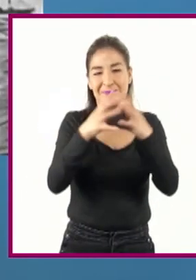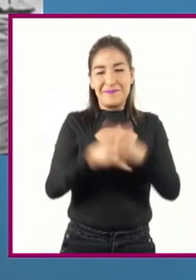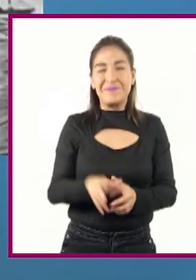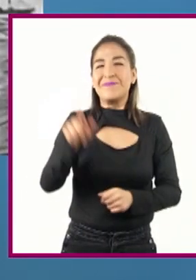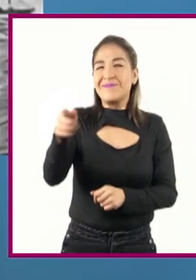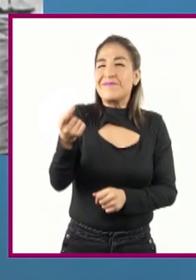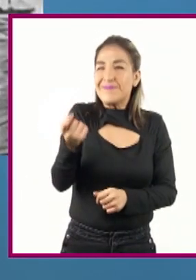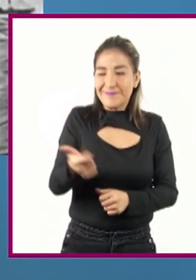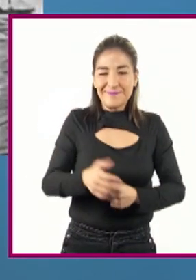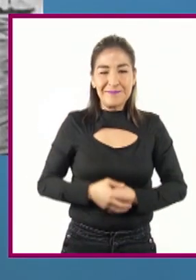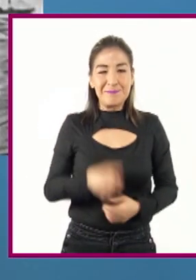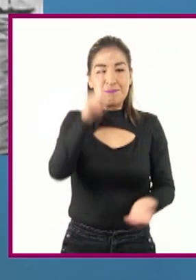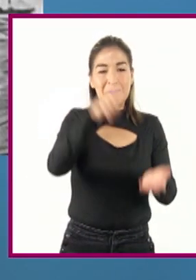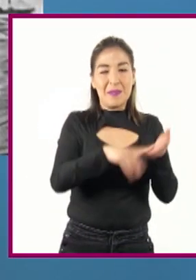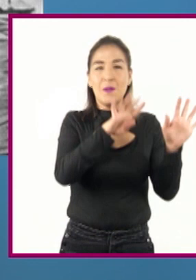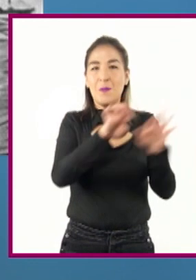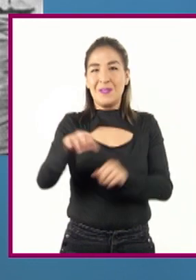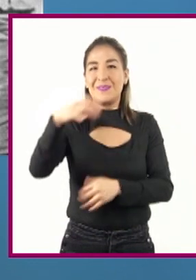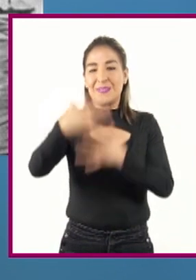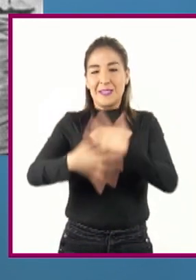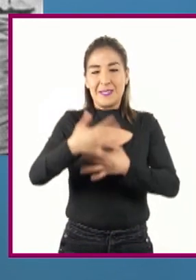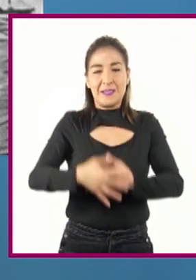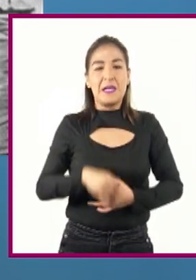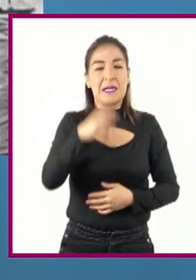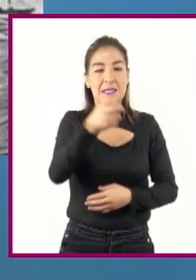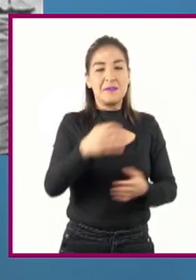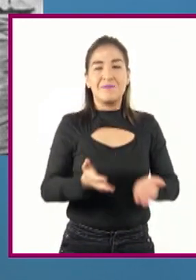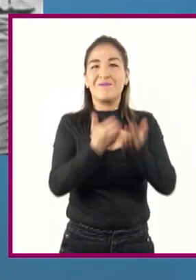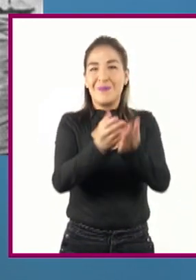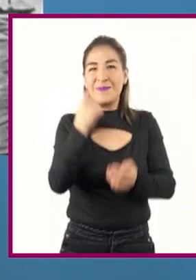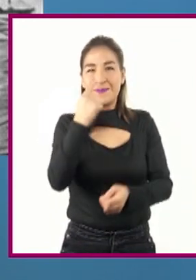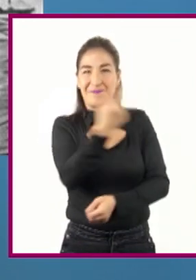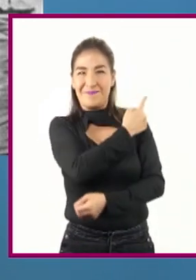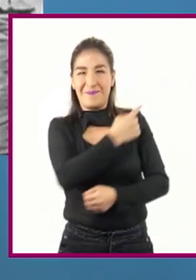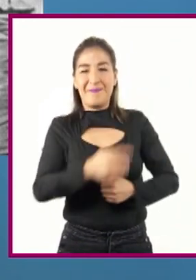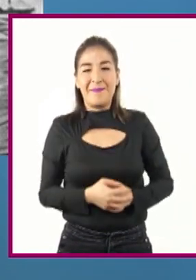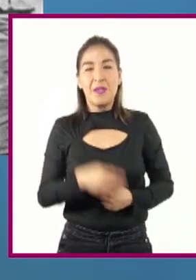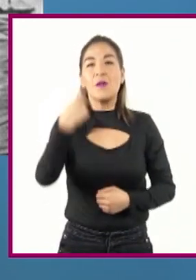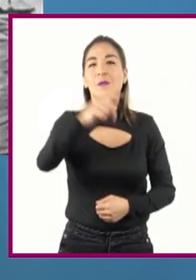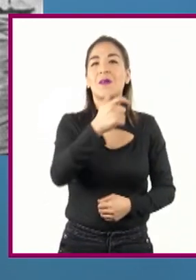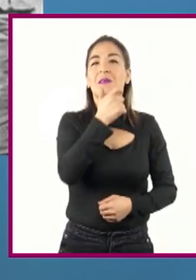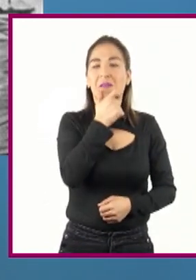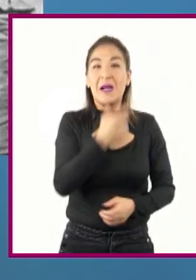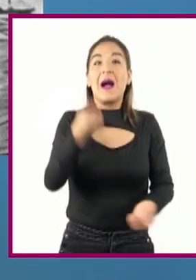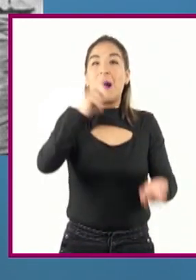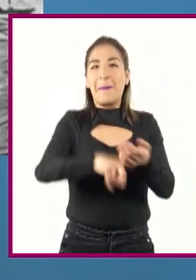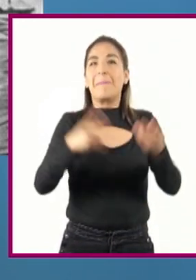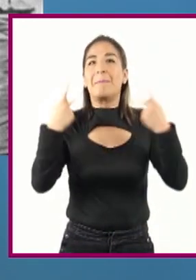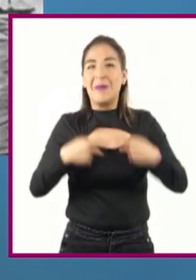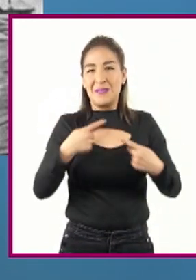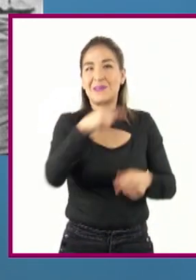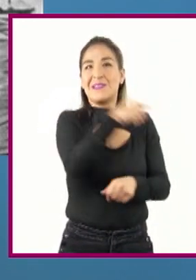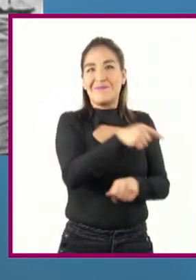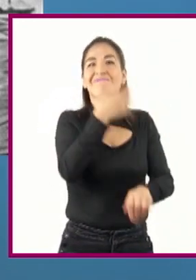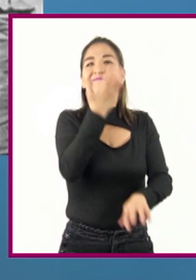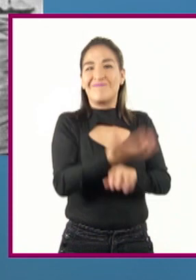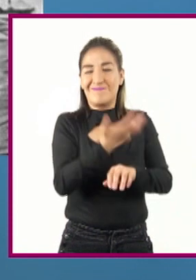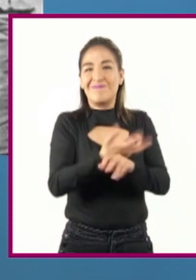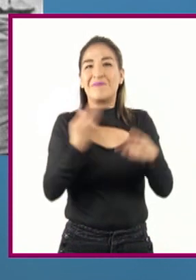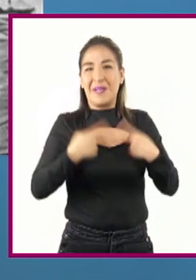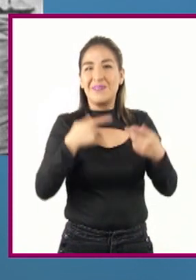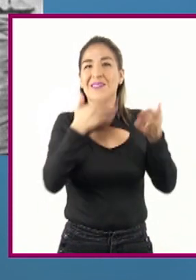En 1915, los alemanes hunden el Lusitania, un barco inglés con pasajeros norteamericanos. Y